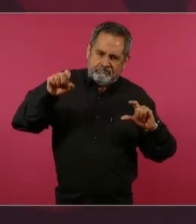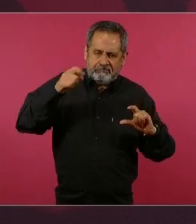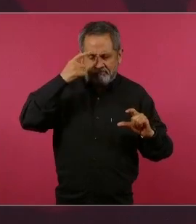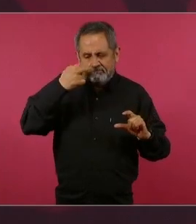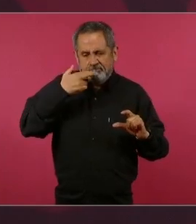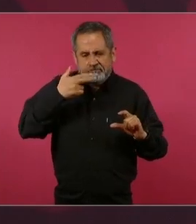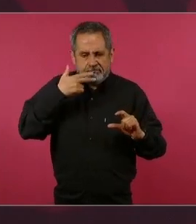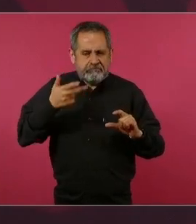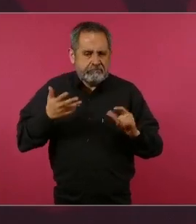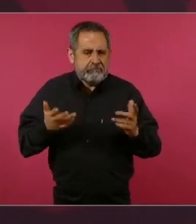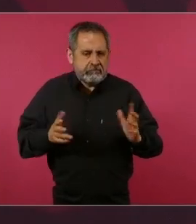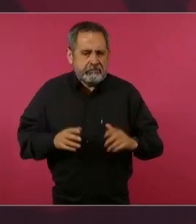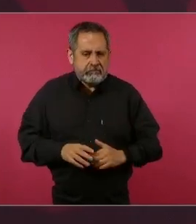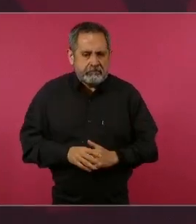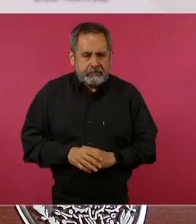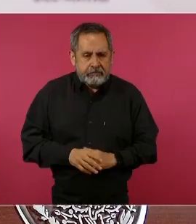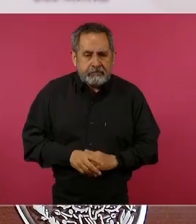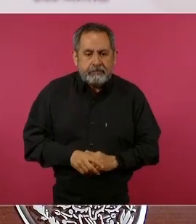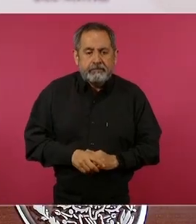aún con